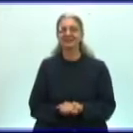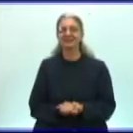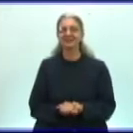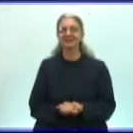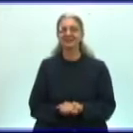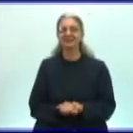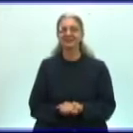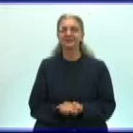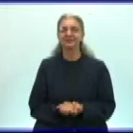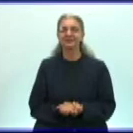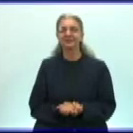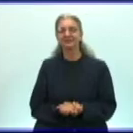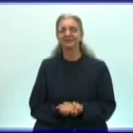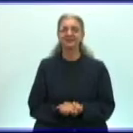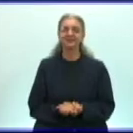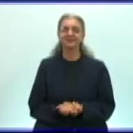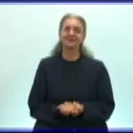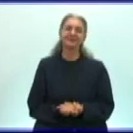libretas.